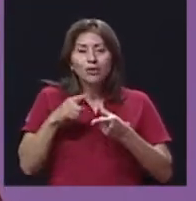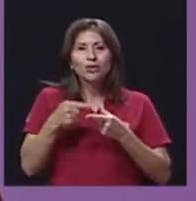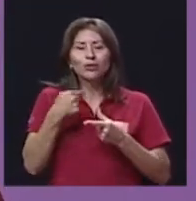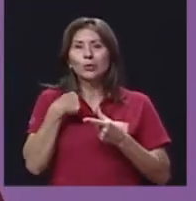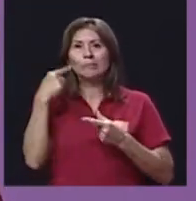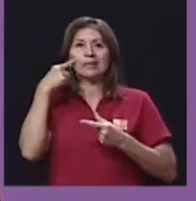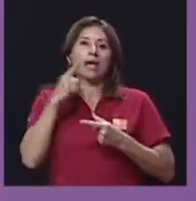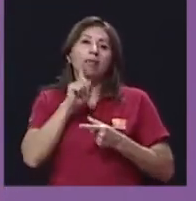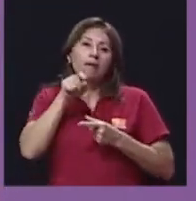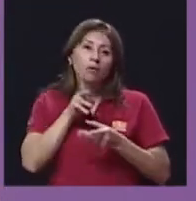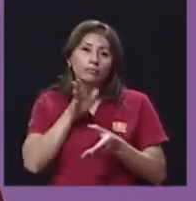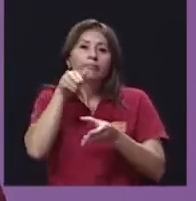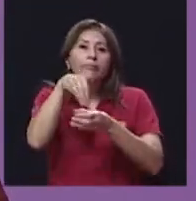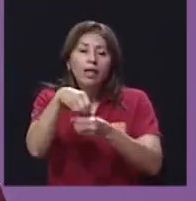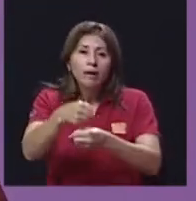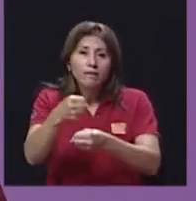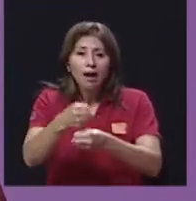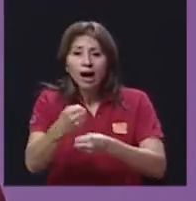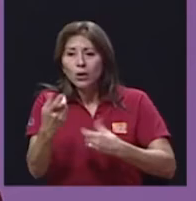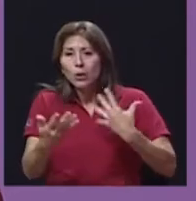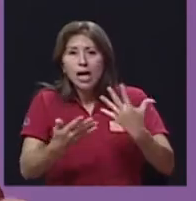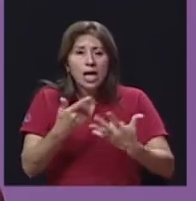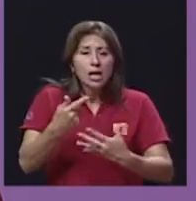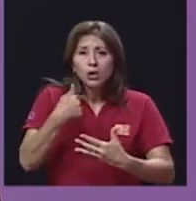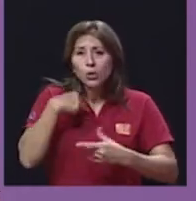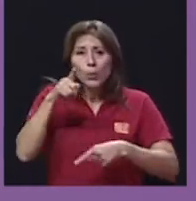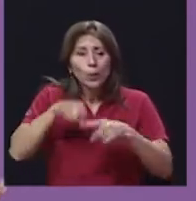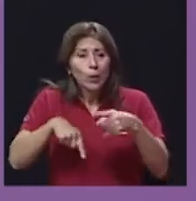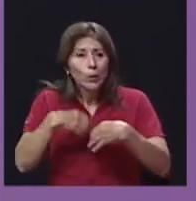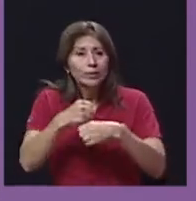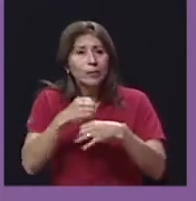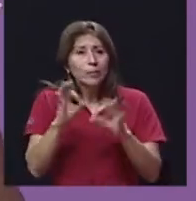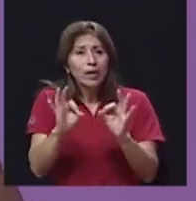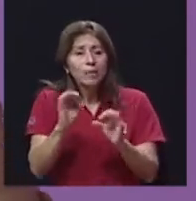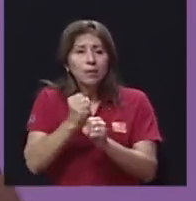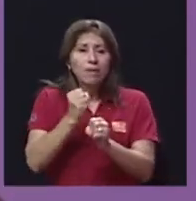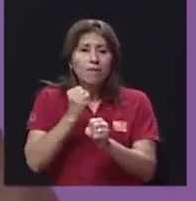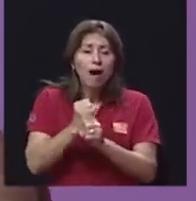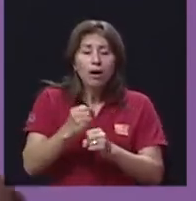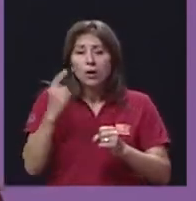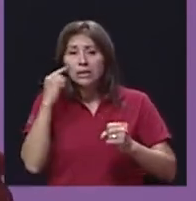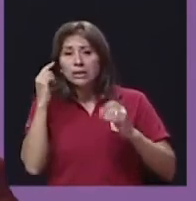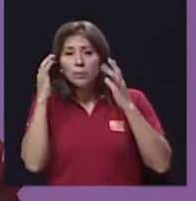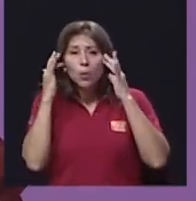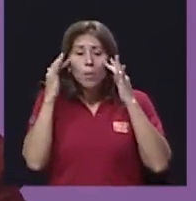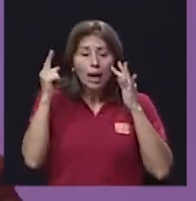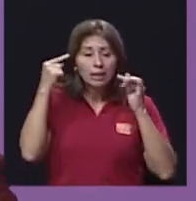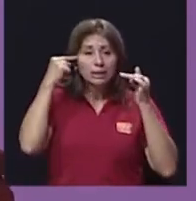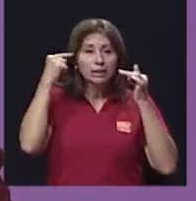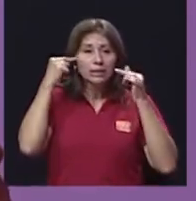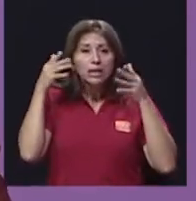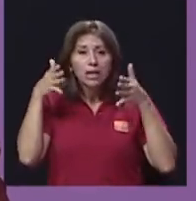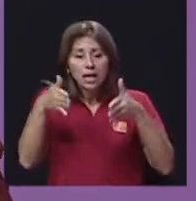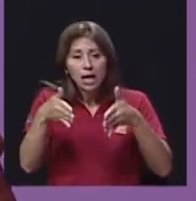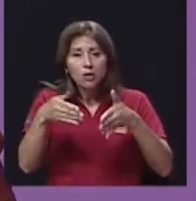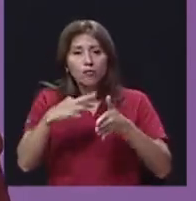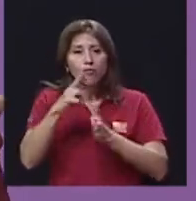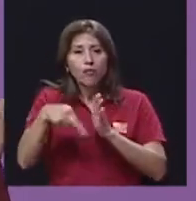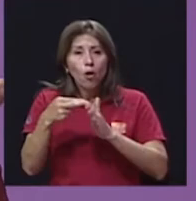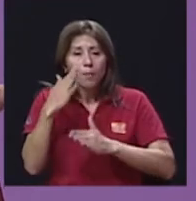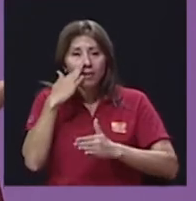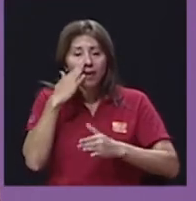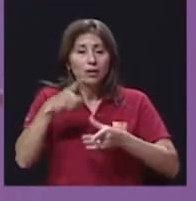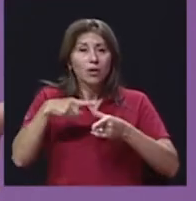trabajo está todo el prejuicio de que no vas a hacer bien el trabajo que no vas a dar por qué porque está muy preocupada muy centrada en tu rol materno